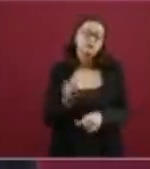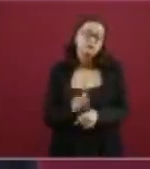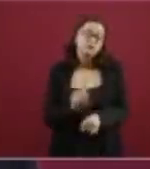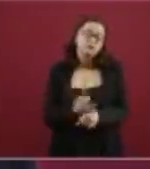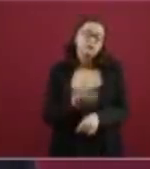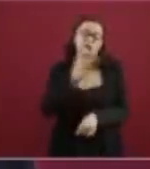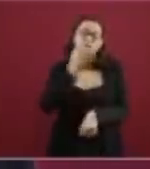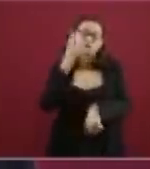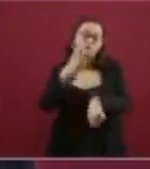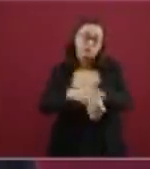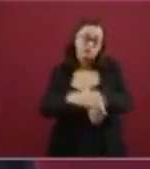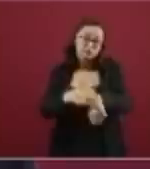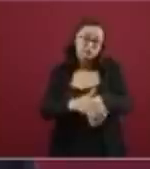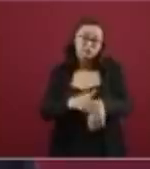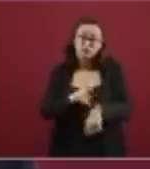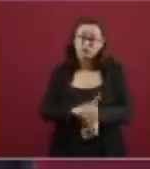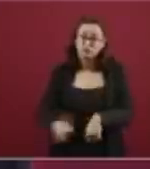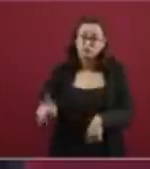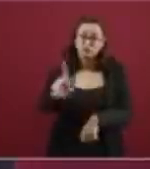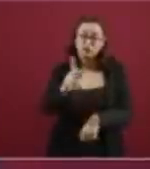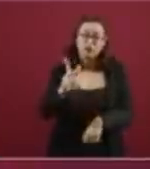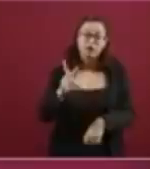la gente de Guanajuato, que